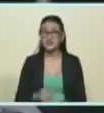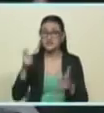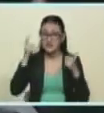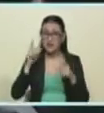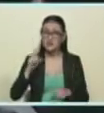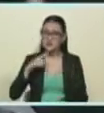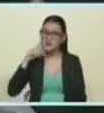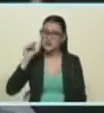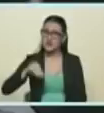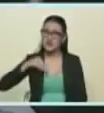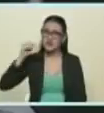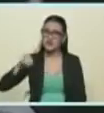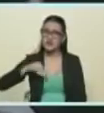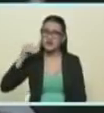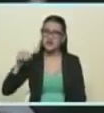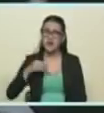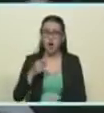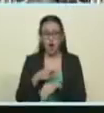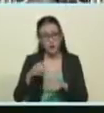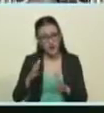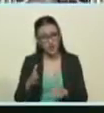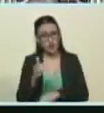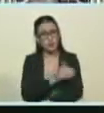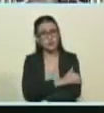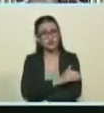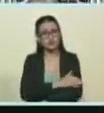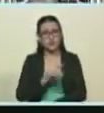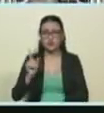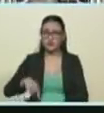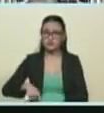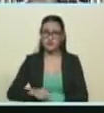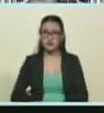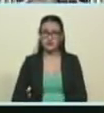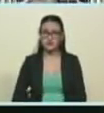Chávez, gobernadores de oposición.